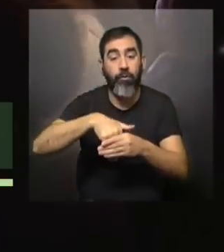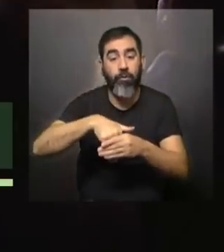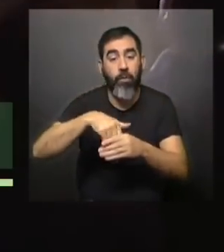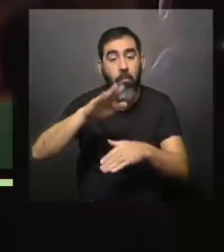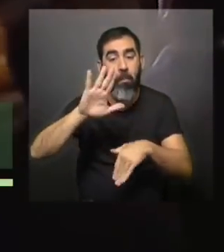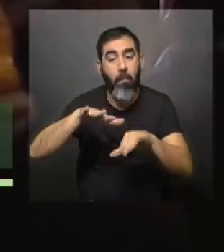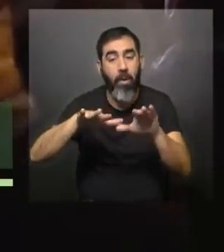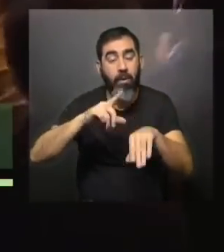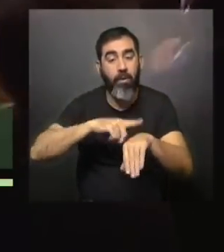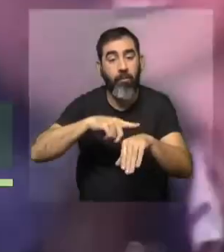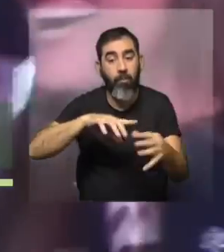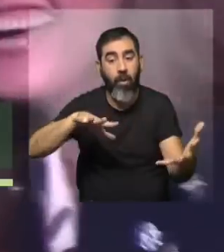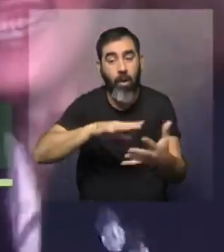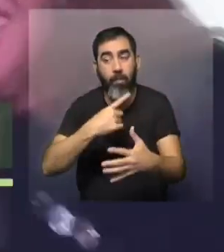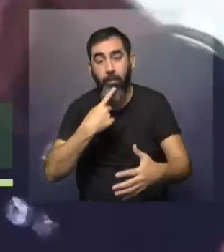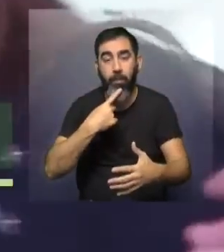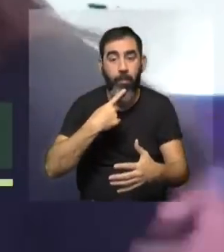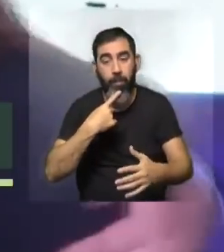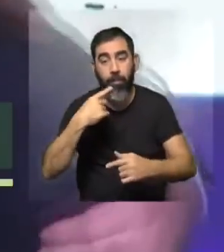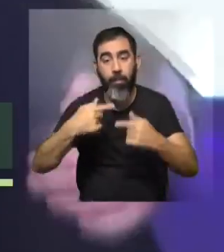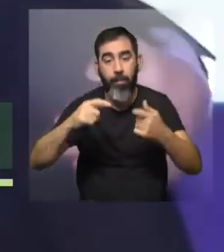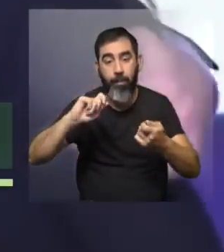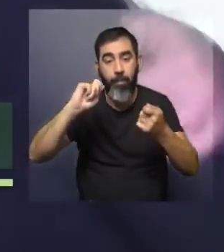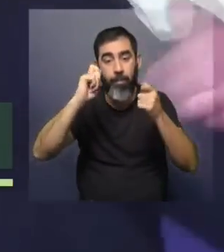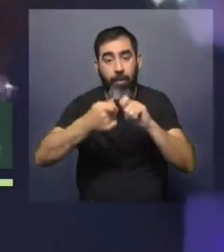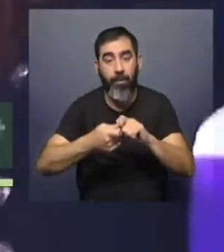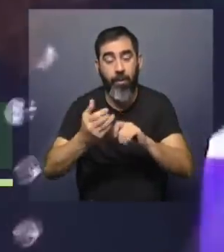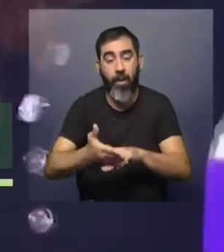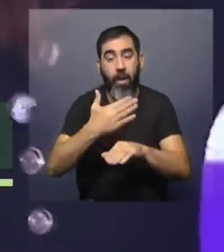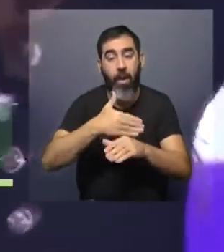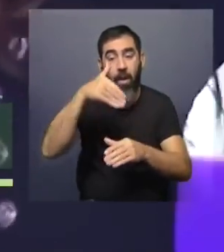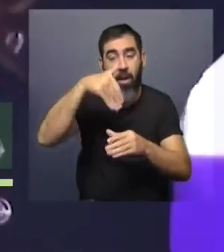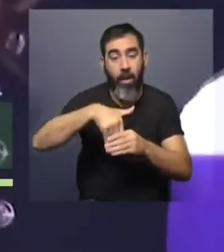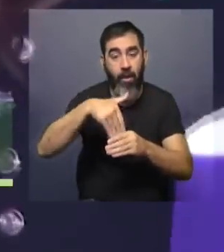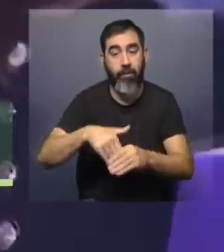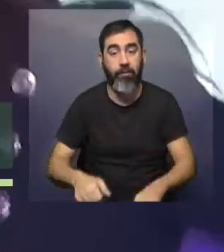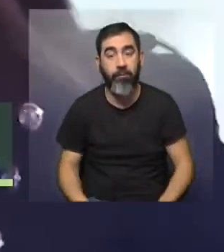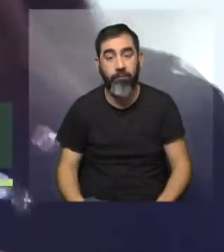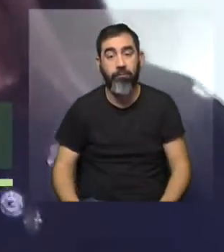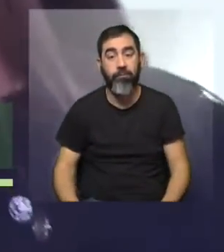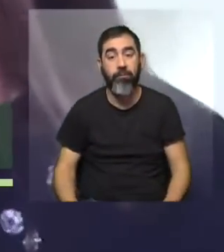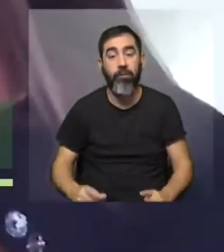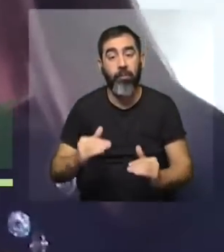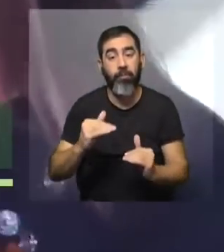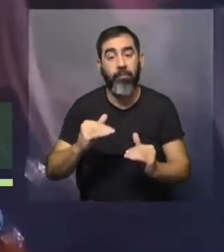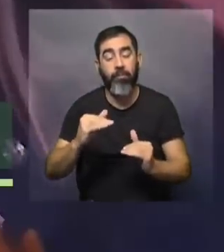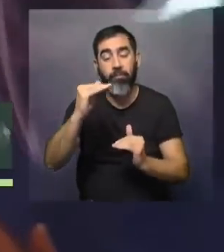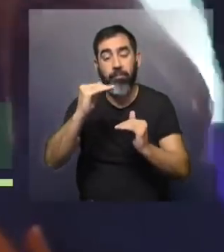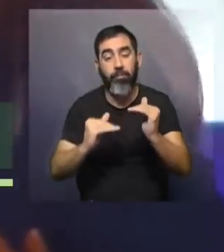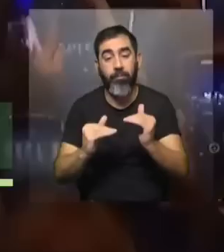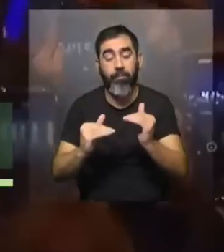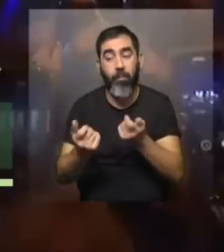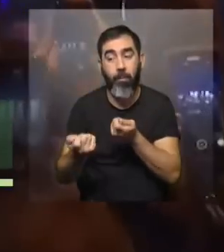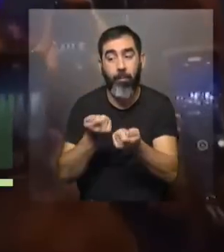aún más a corto plazo el clima de incertidumbre y volatilidad que ya se veía antes de la elección a lo cual se sumó la devaluación que presiona